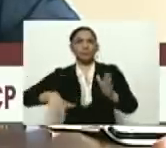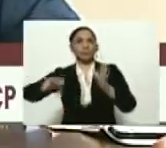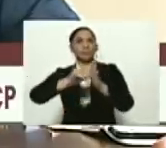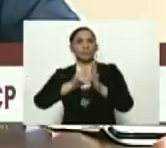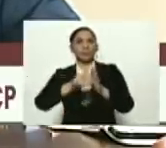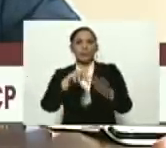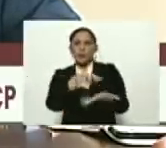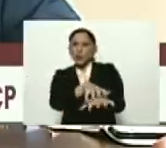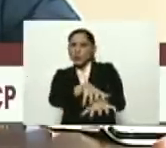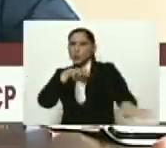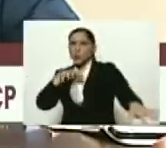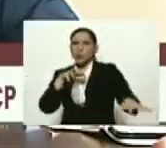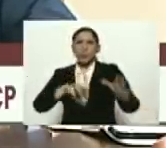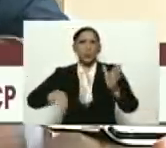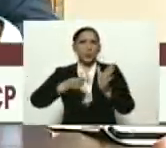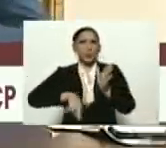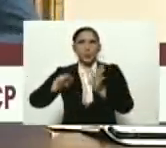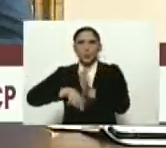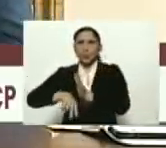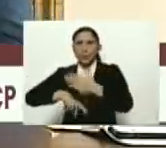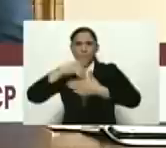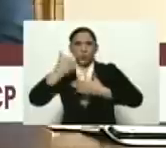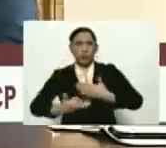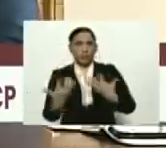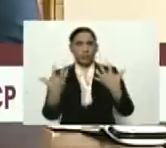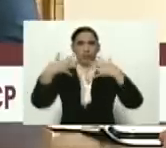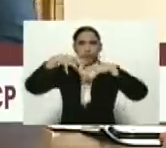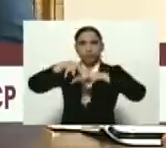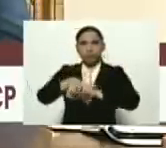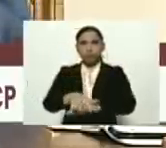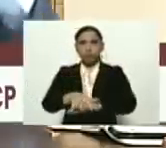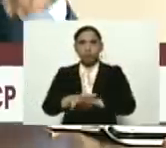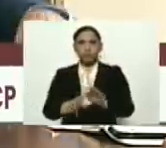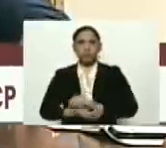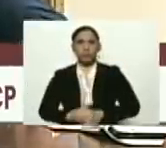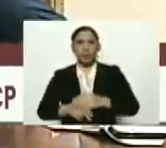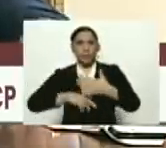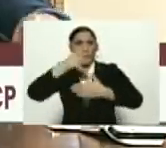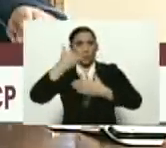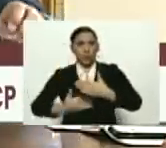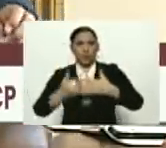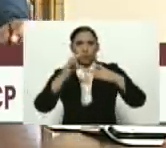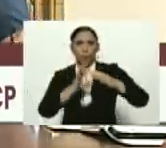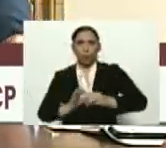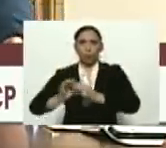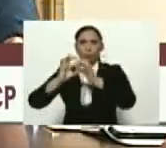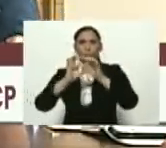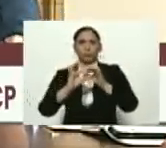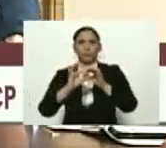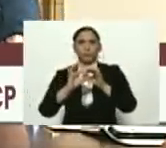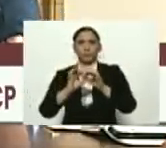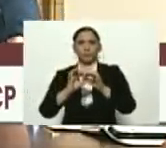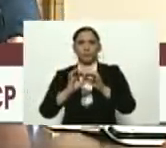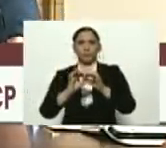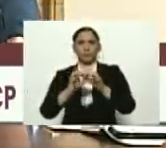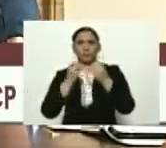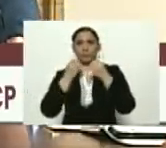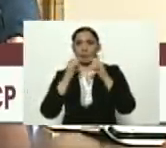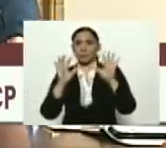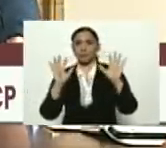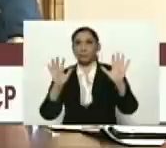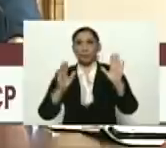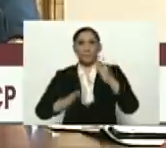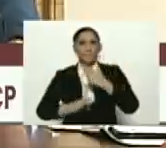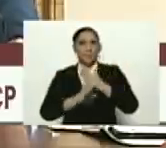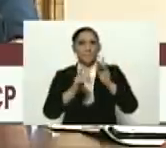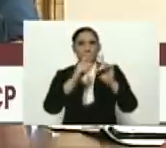hechos millones en el proyecto de integración, en el proyecto de unión. Bueno, vamos a